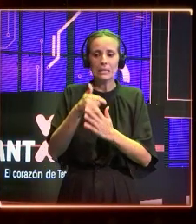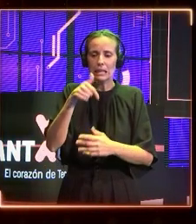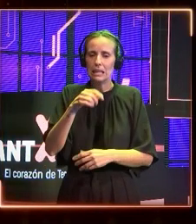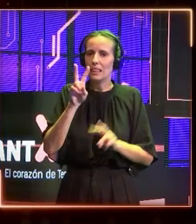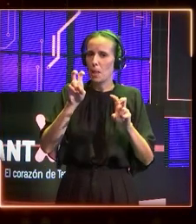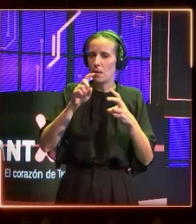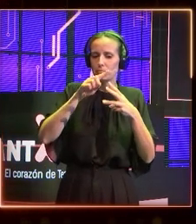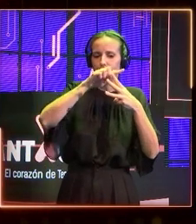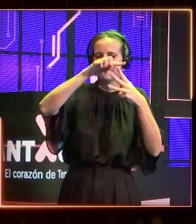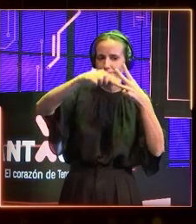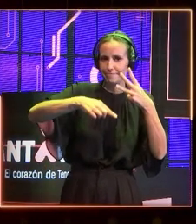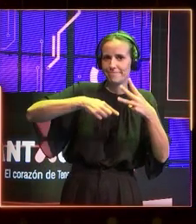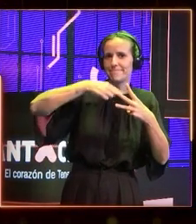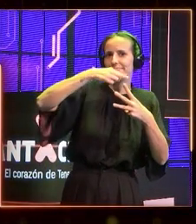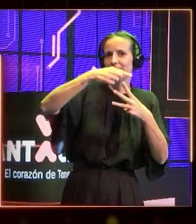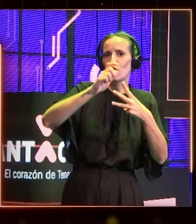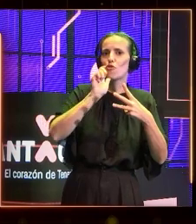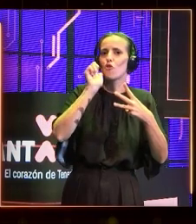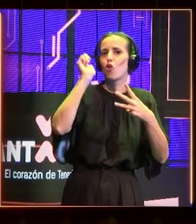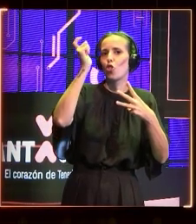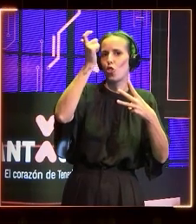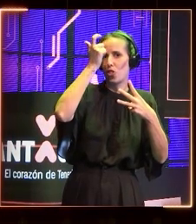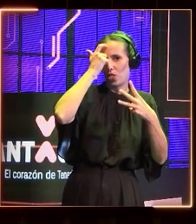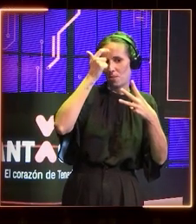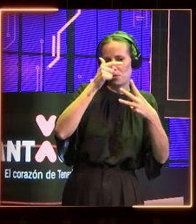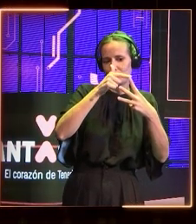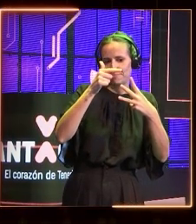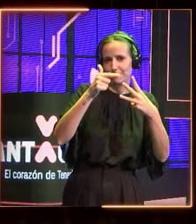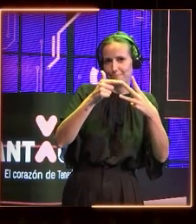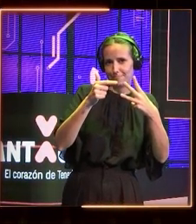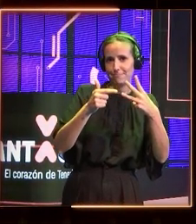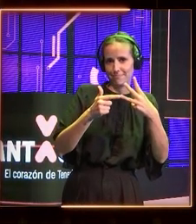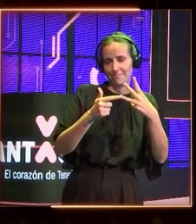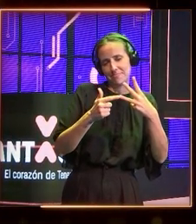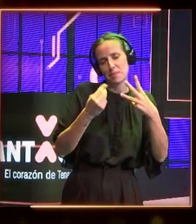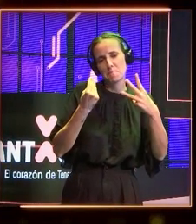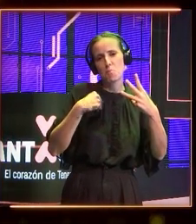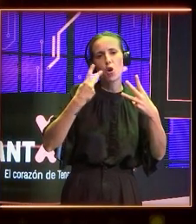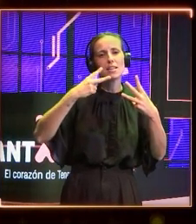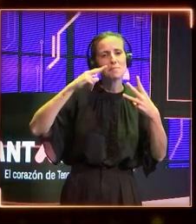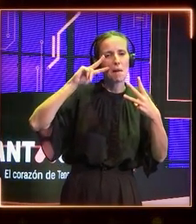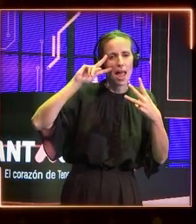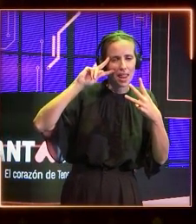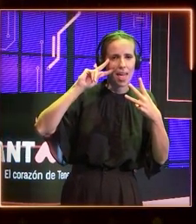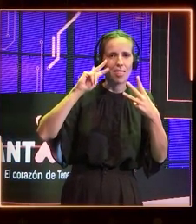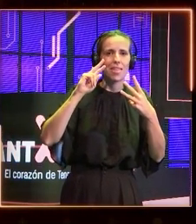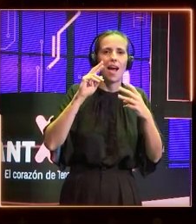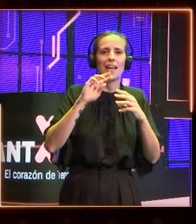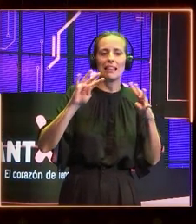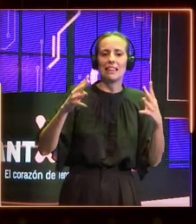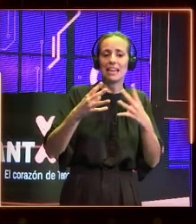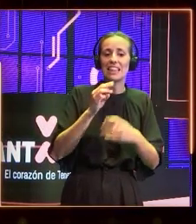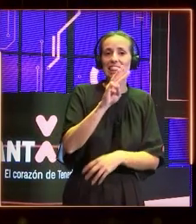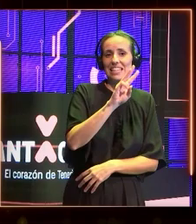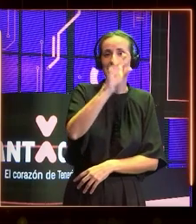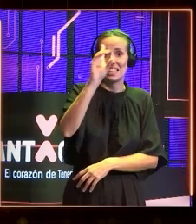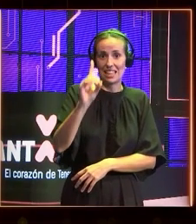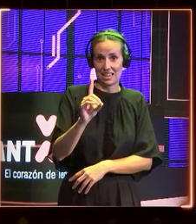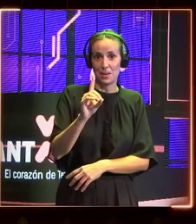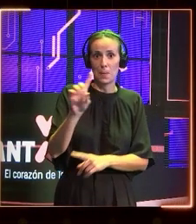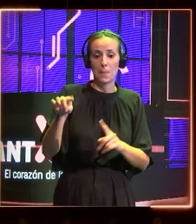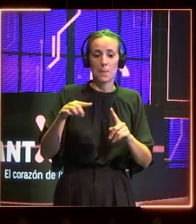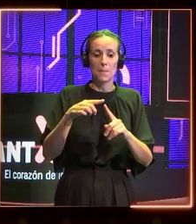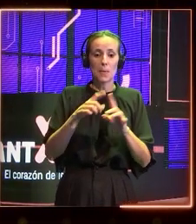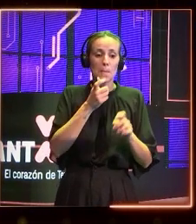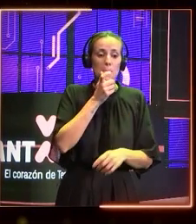diferenciación entre los tres vocablos que se incluyen dentro de estas experiencias de de internet 3D y que conectan con